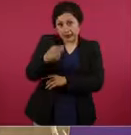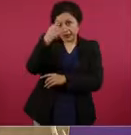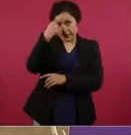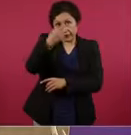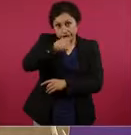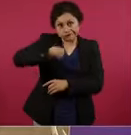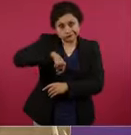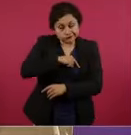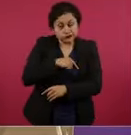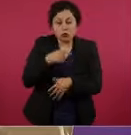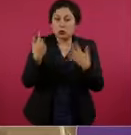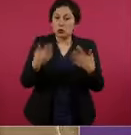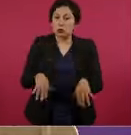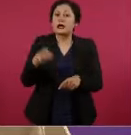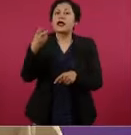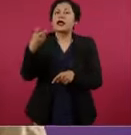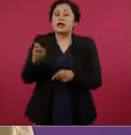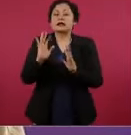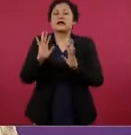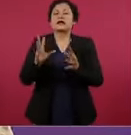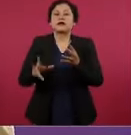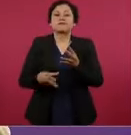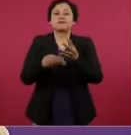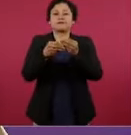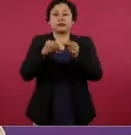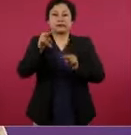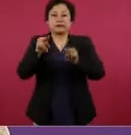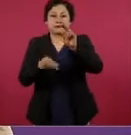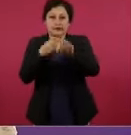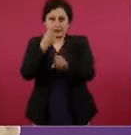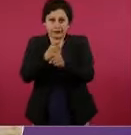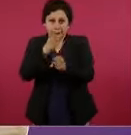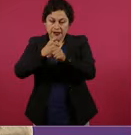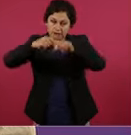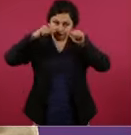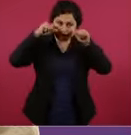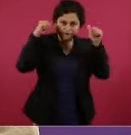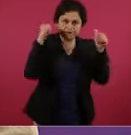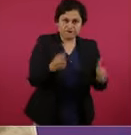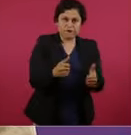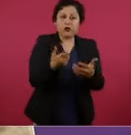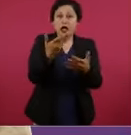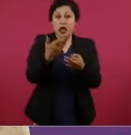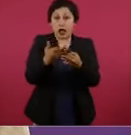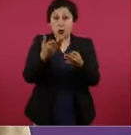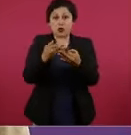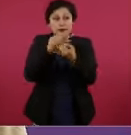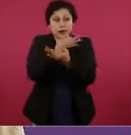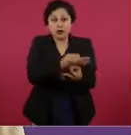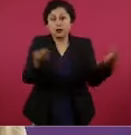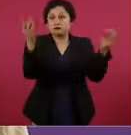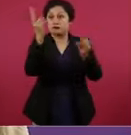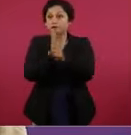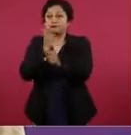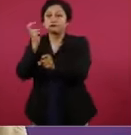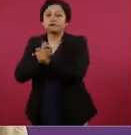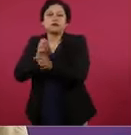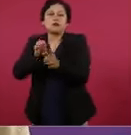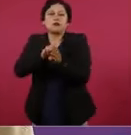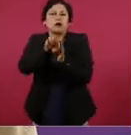primer nivel de atención. Tiene que ver también con la convocatoria que tenemos ahora abierta para la contratación de enfermeras